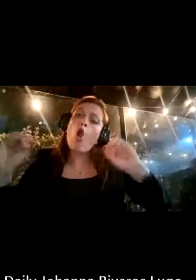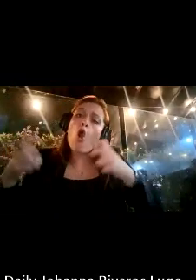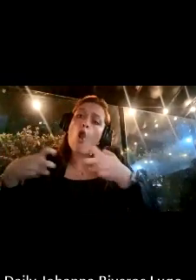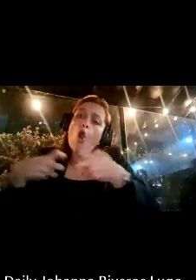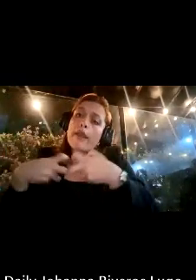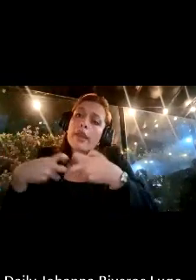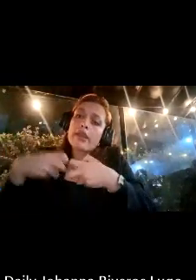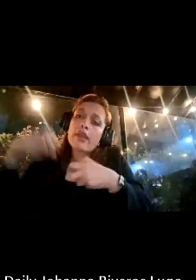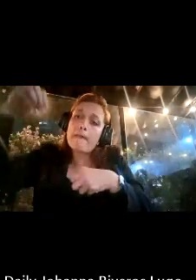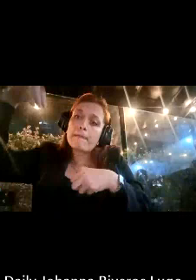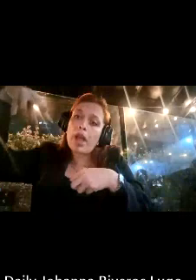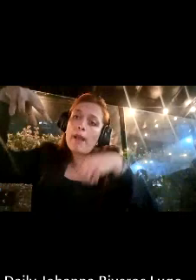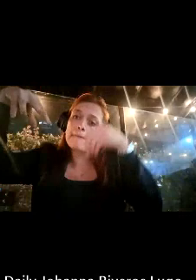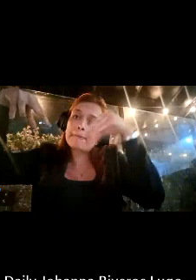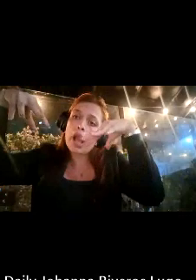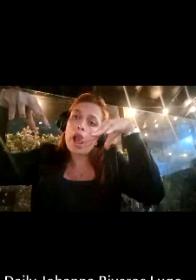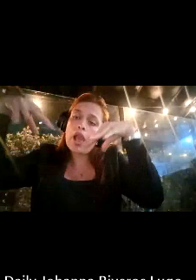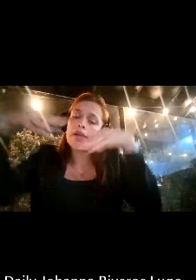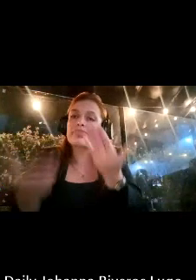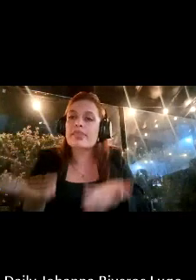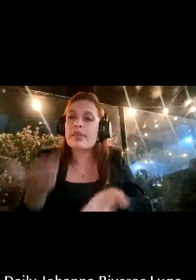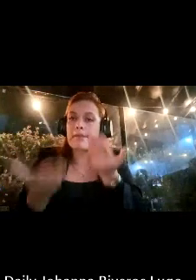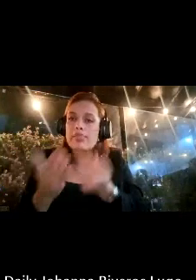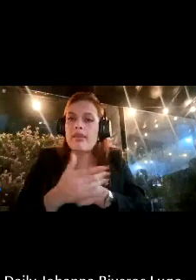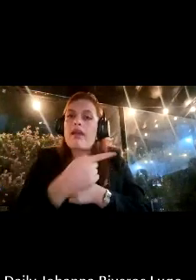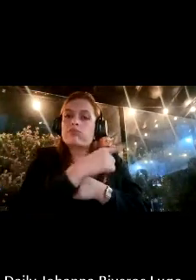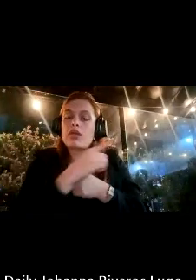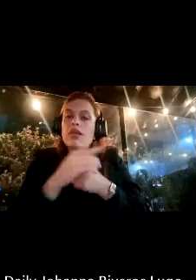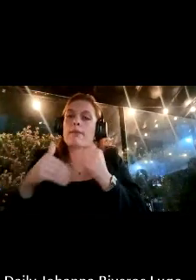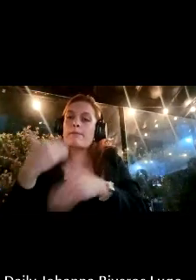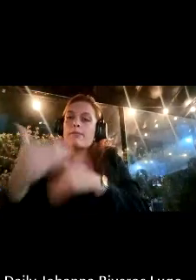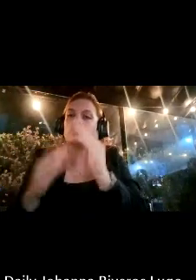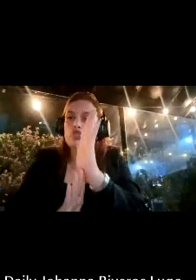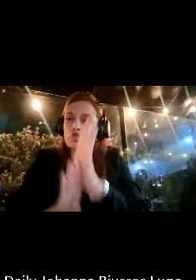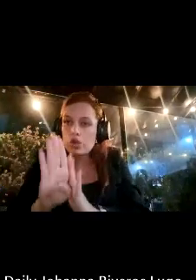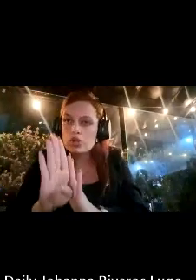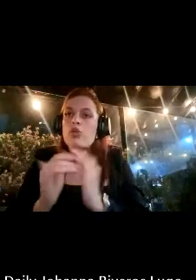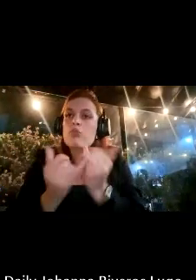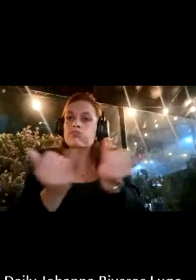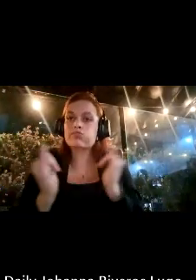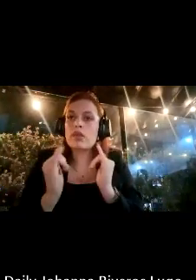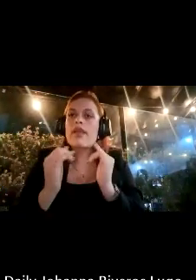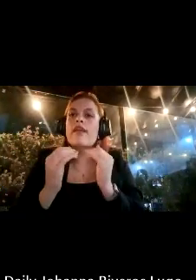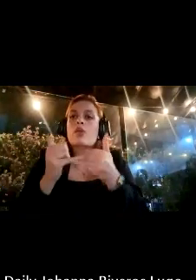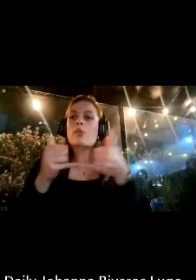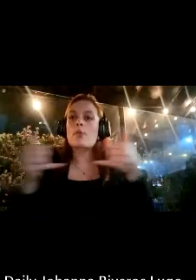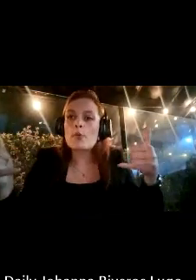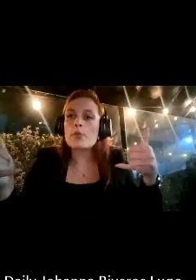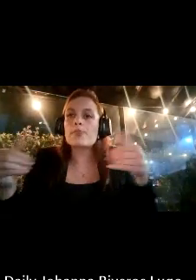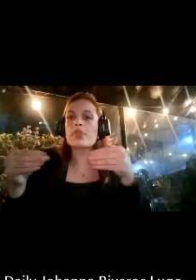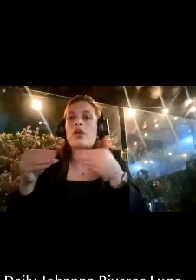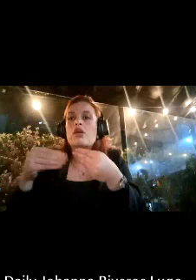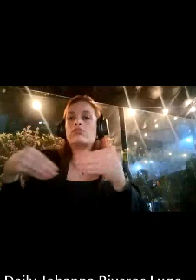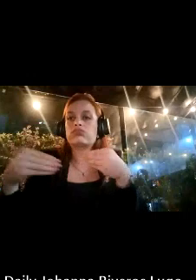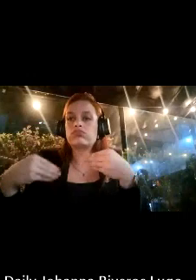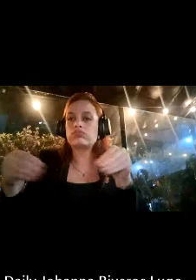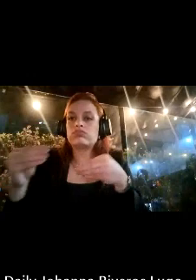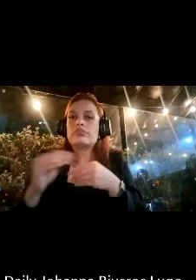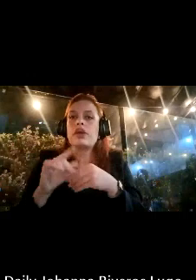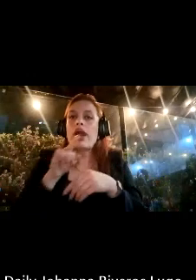es aplicada, por ejemplo, en el desarrollo de de las fibras ópticas y en en